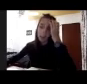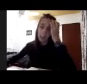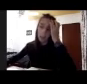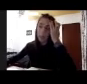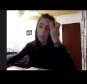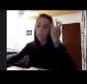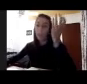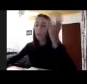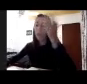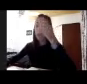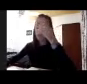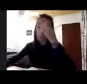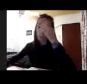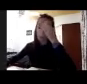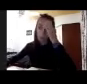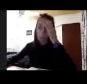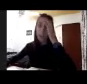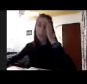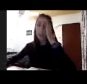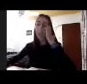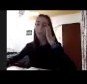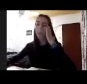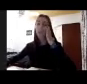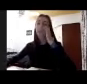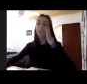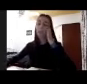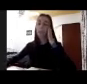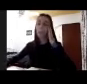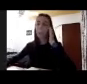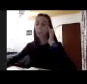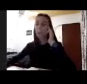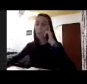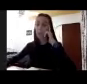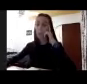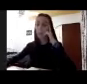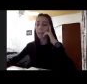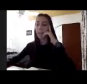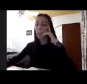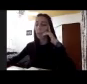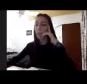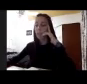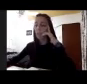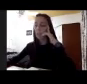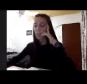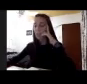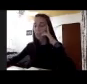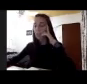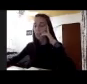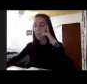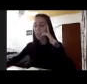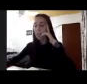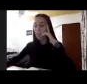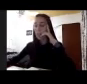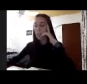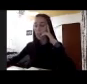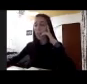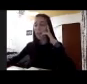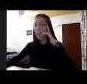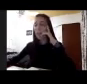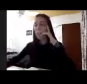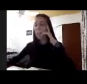y que sea también un espacio recorrible para la ciudad, todos que sean equipamientos propiamente dichos para la ciudad.